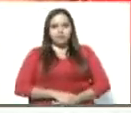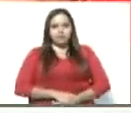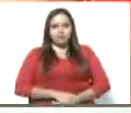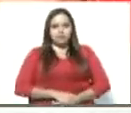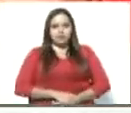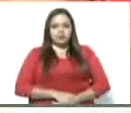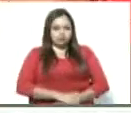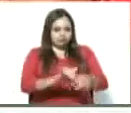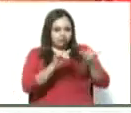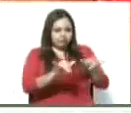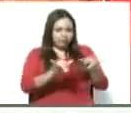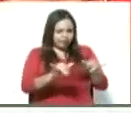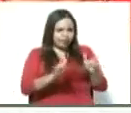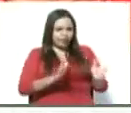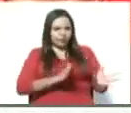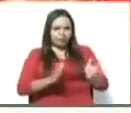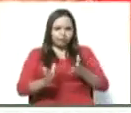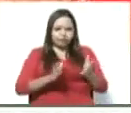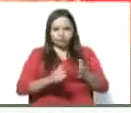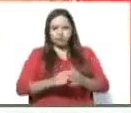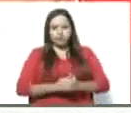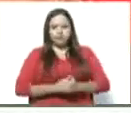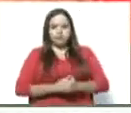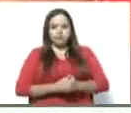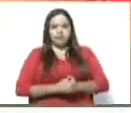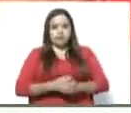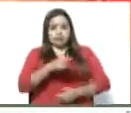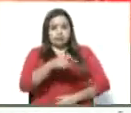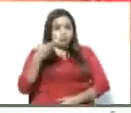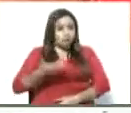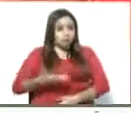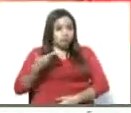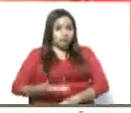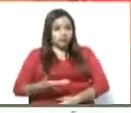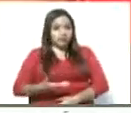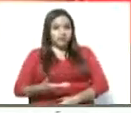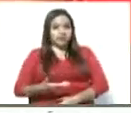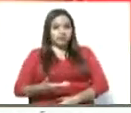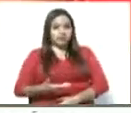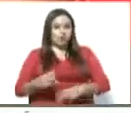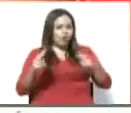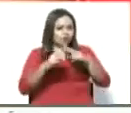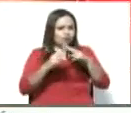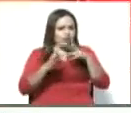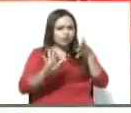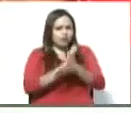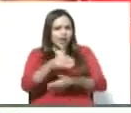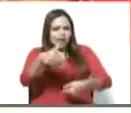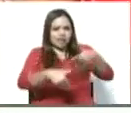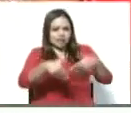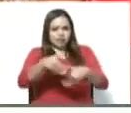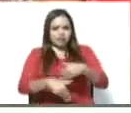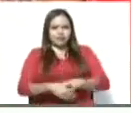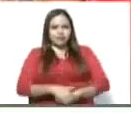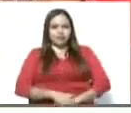sí, es como lo más importante a reconocer en estos momentos en las elecciones.